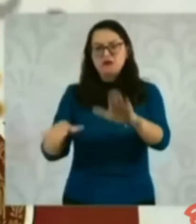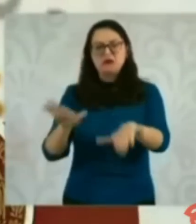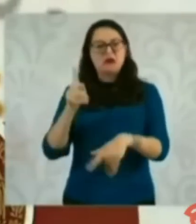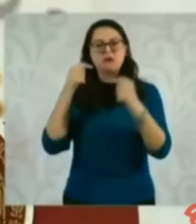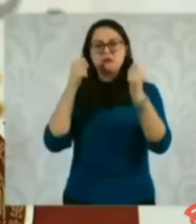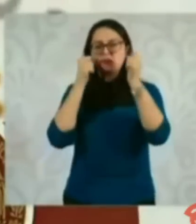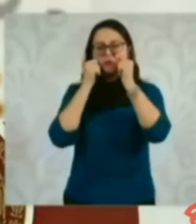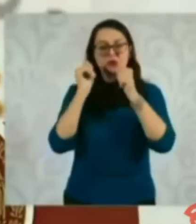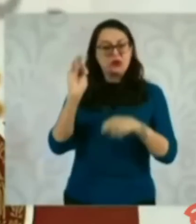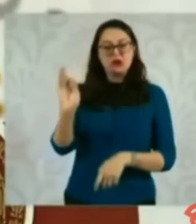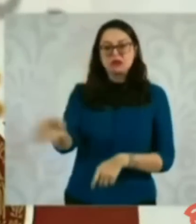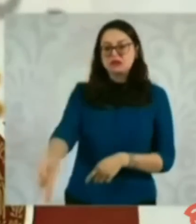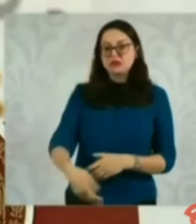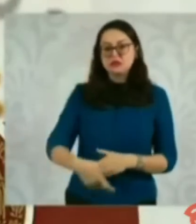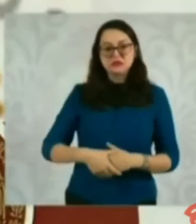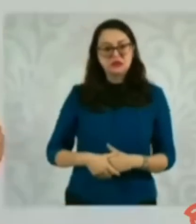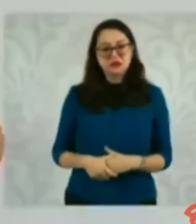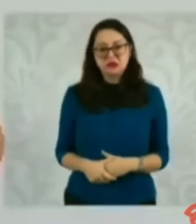se sabe